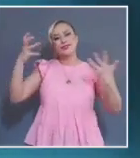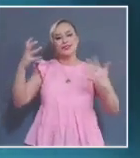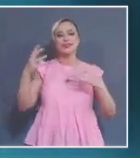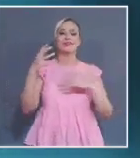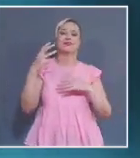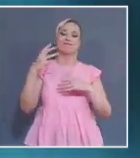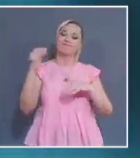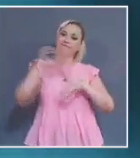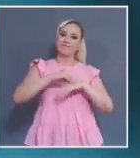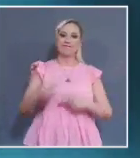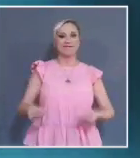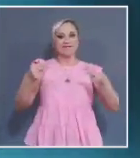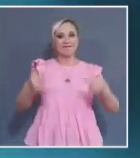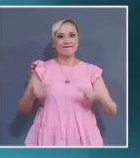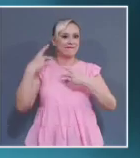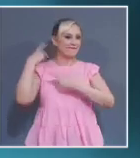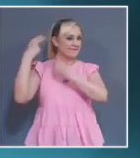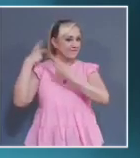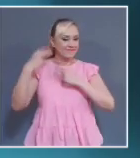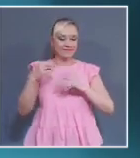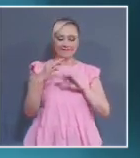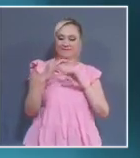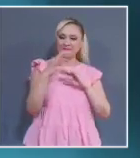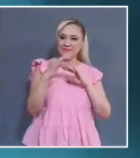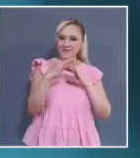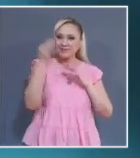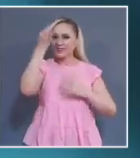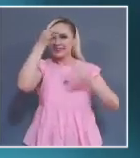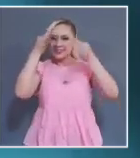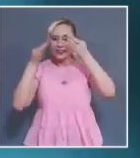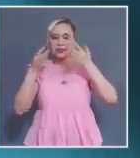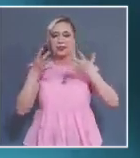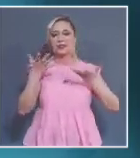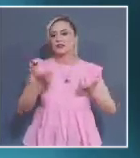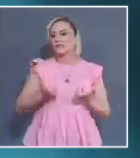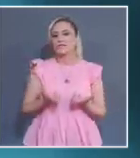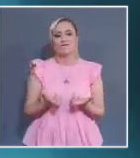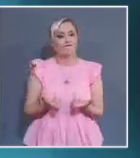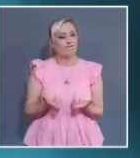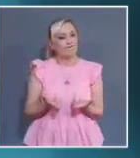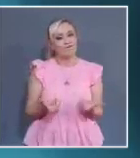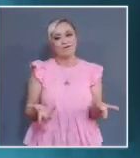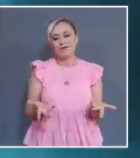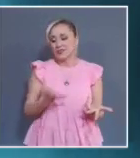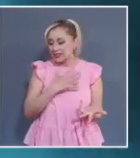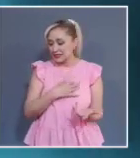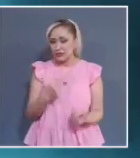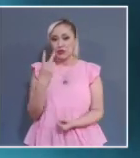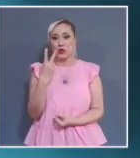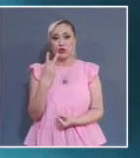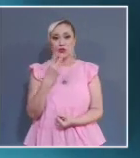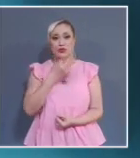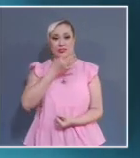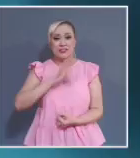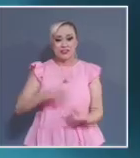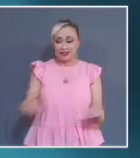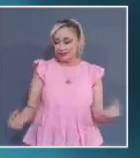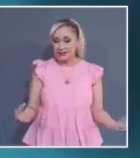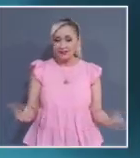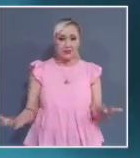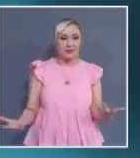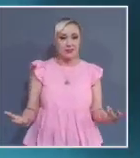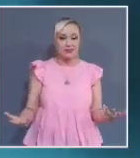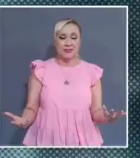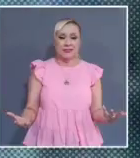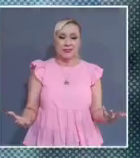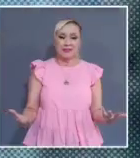lo ha permitido. Las ganas de concretar su sueño y la necesidad de sacar adelante a sus dos hijas la llevaron a tomar una mala